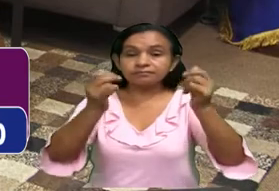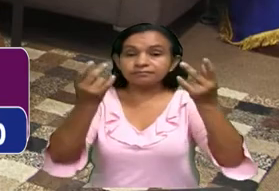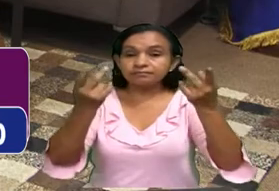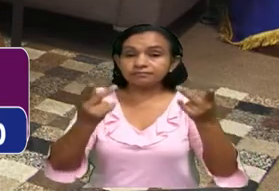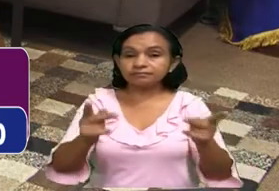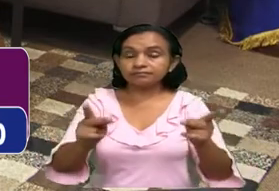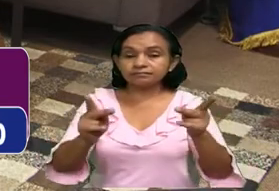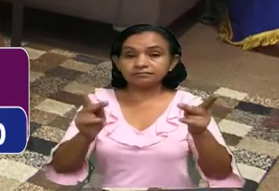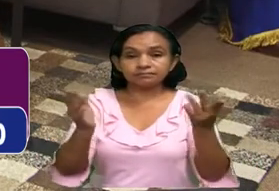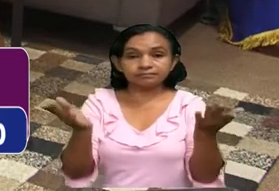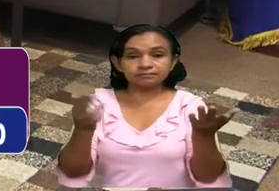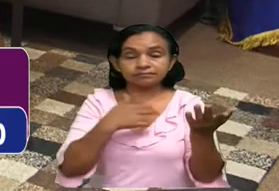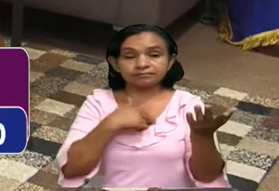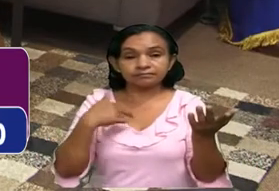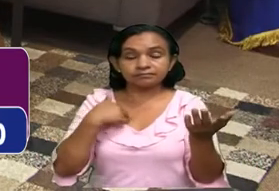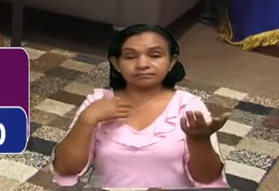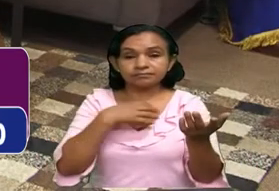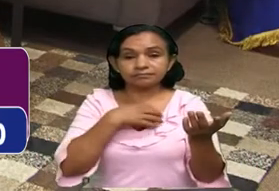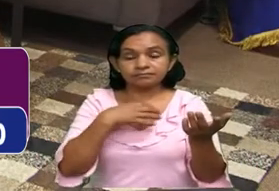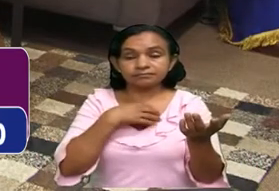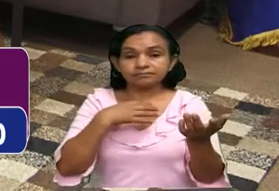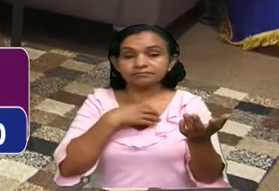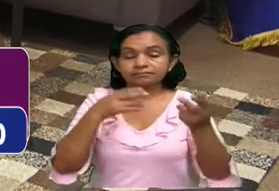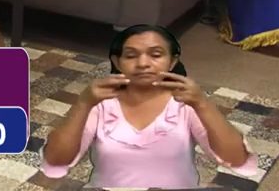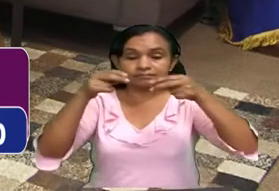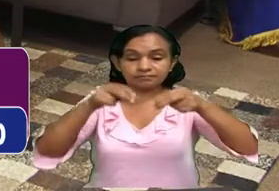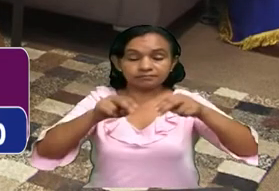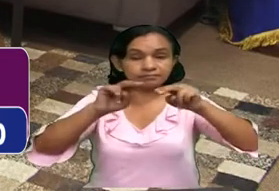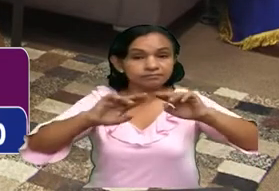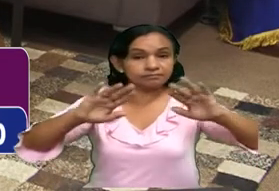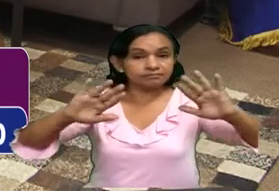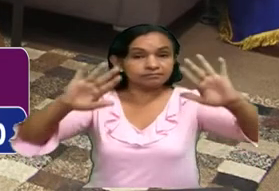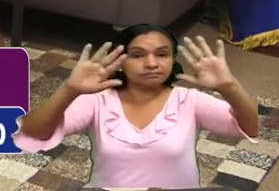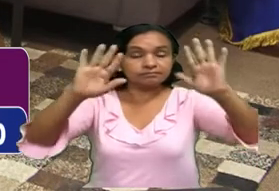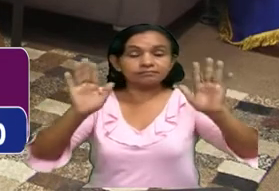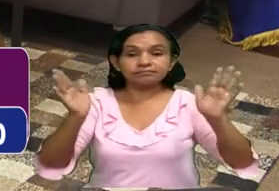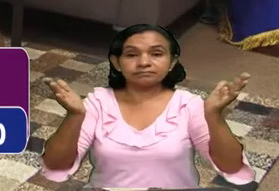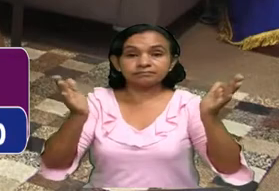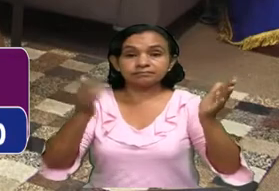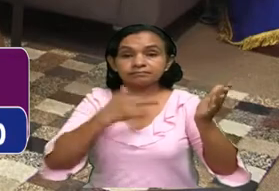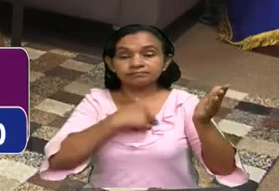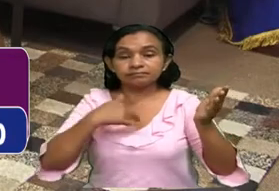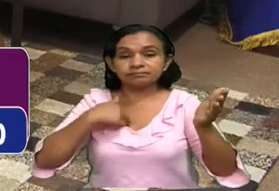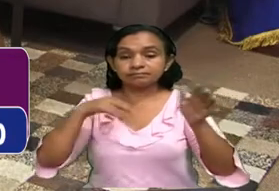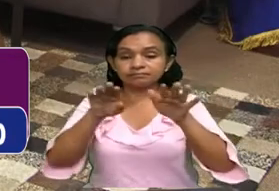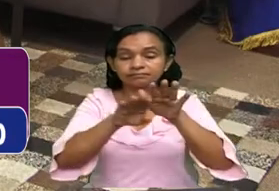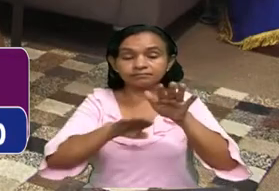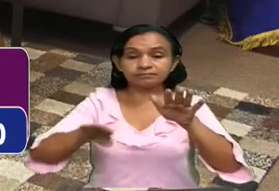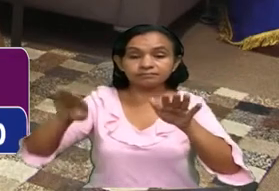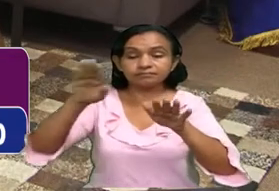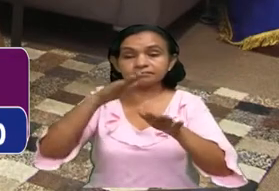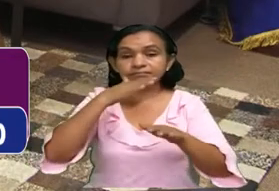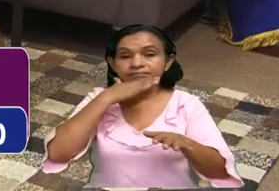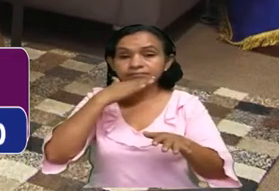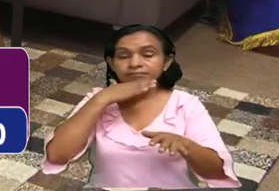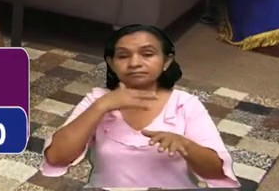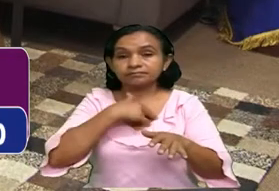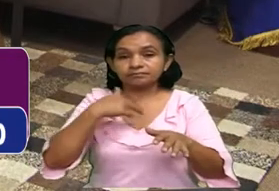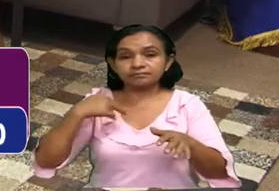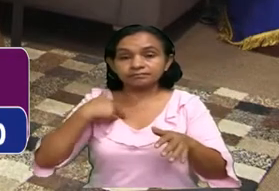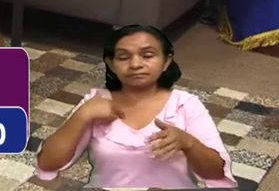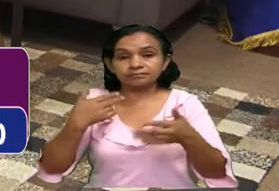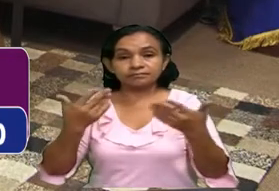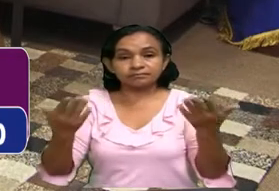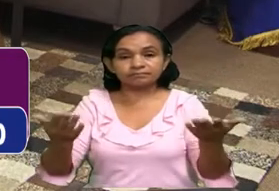una preocupación para nosotros es el tema del medio ambiente. Entonces, cada vez se hace más difícil producir, porque cada vez